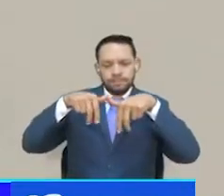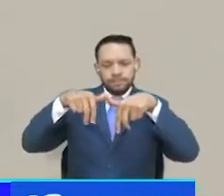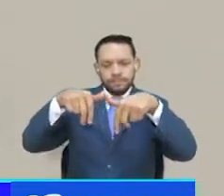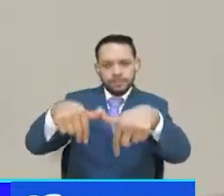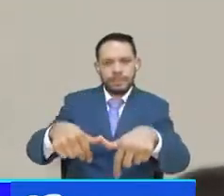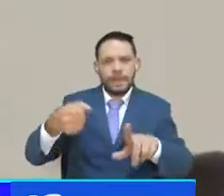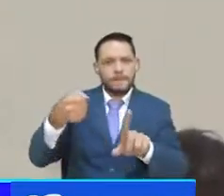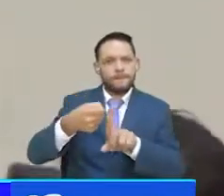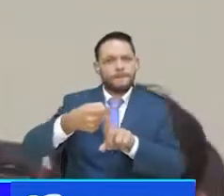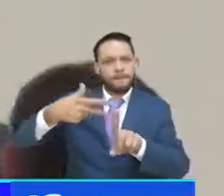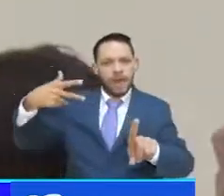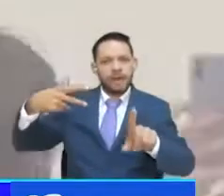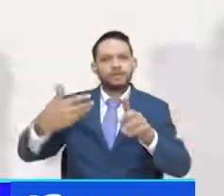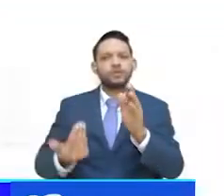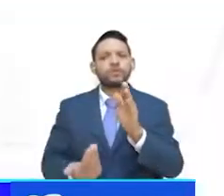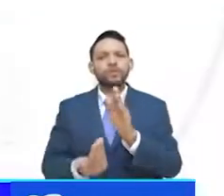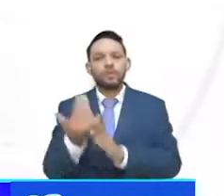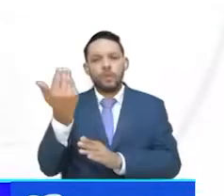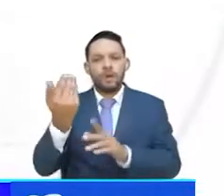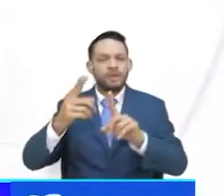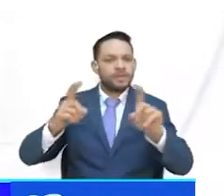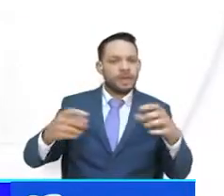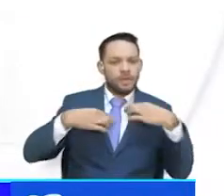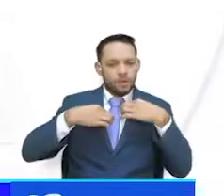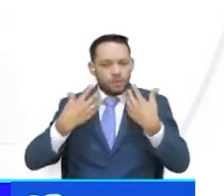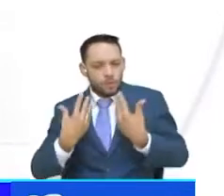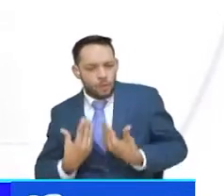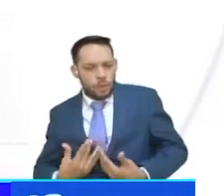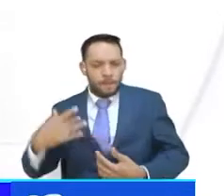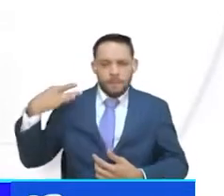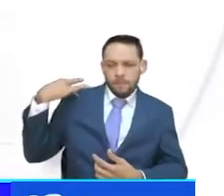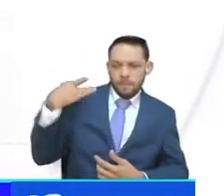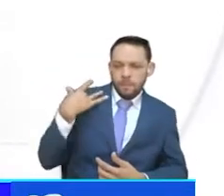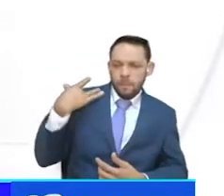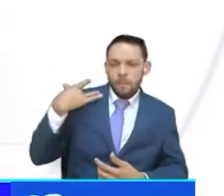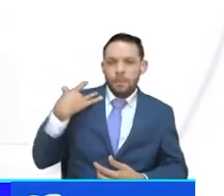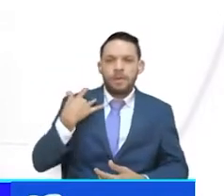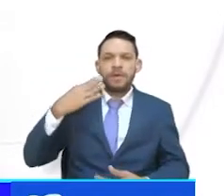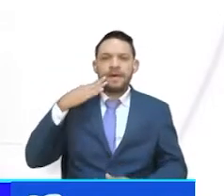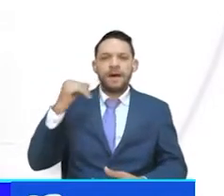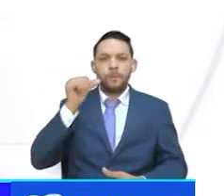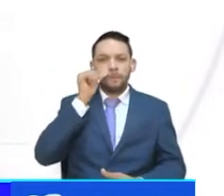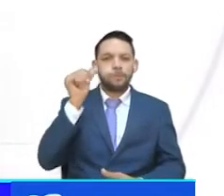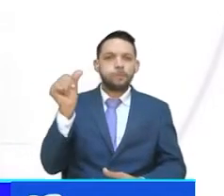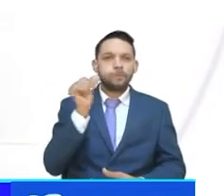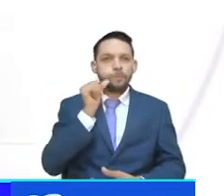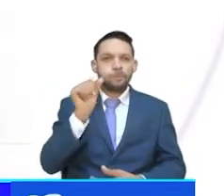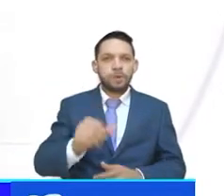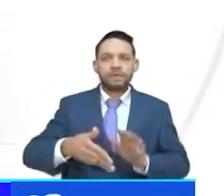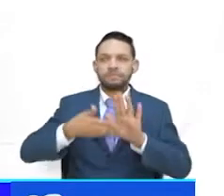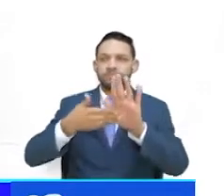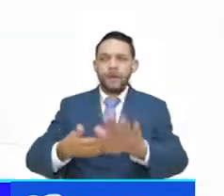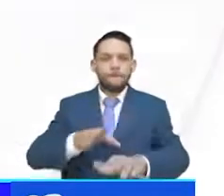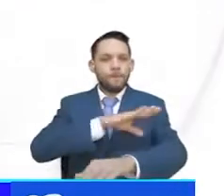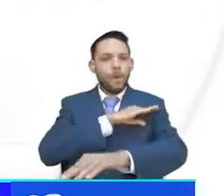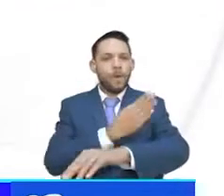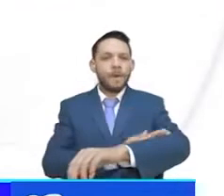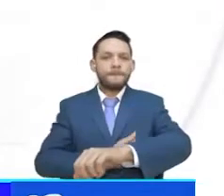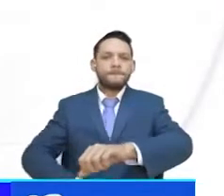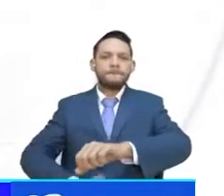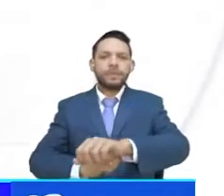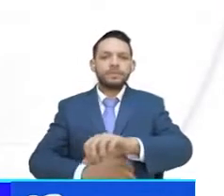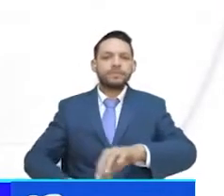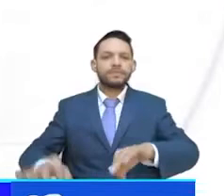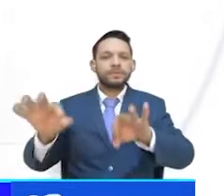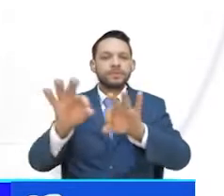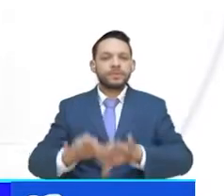impactar en el concepto de moda para mamás, luciendo prendas atrevidas en las cuales su barriguita se convierte en la protagonista. Su atuendo